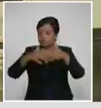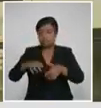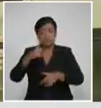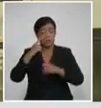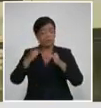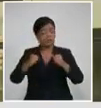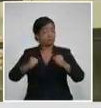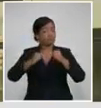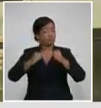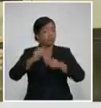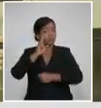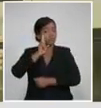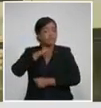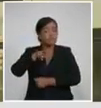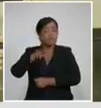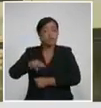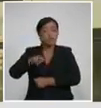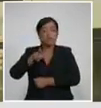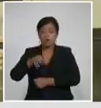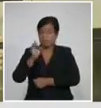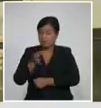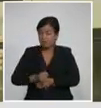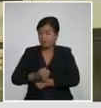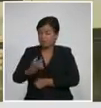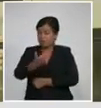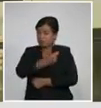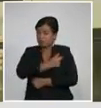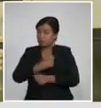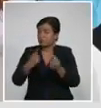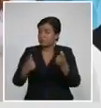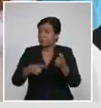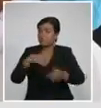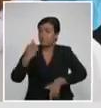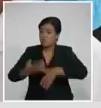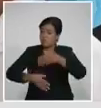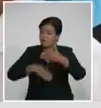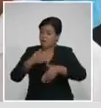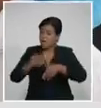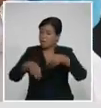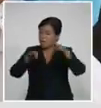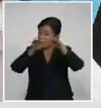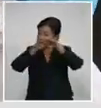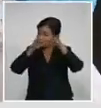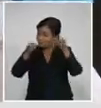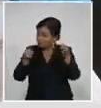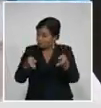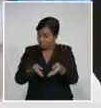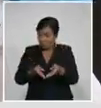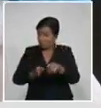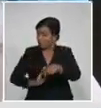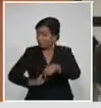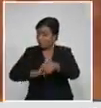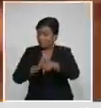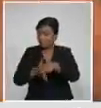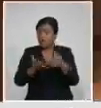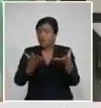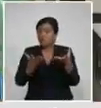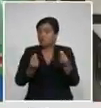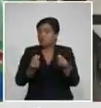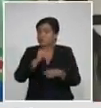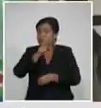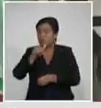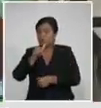de respuestas a un problema de salud que no es solo nacional, sino mundial. Muchos llegan acá con